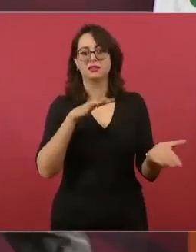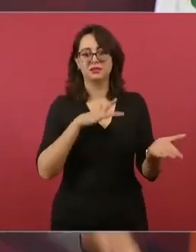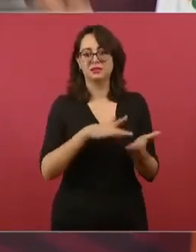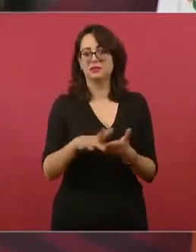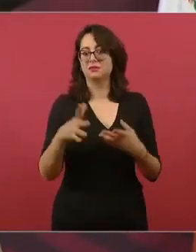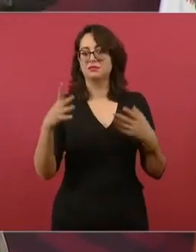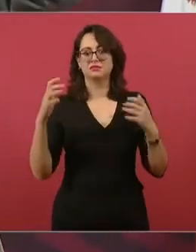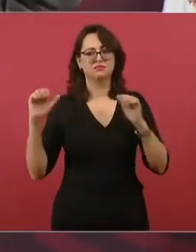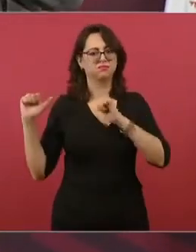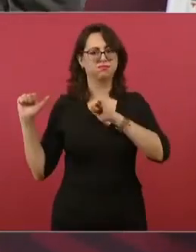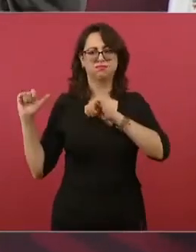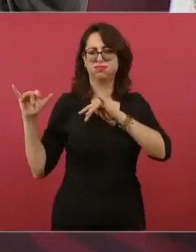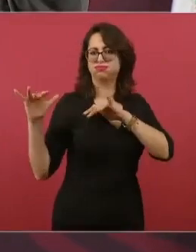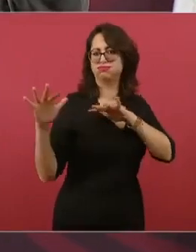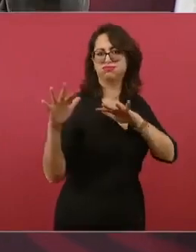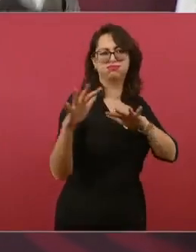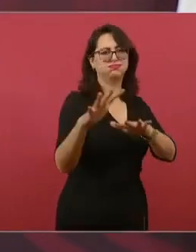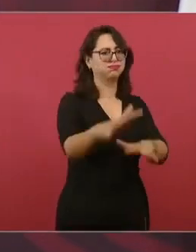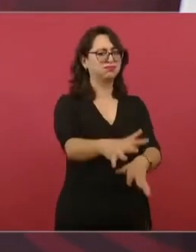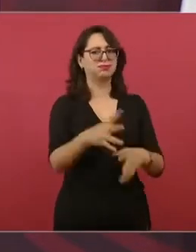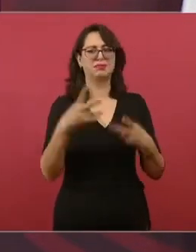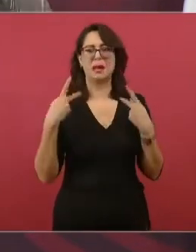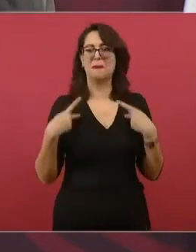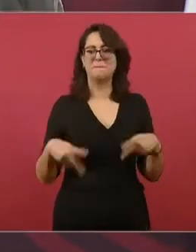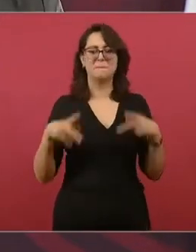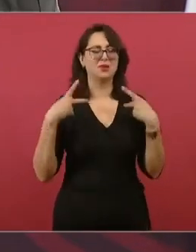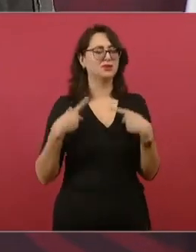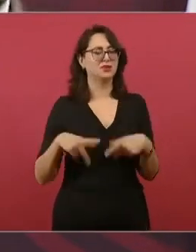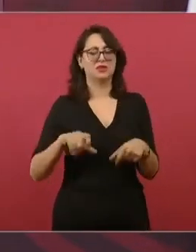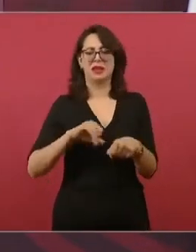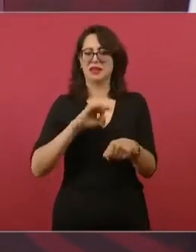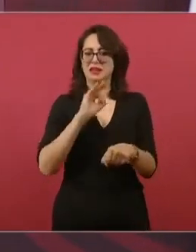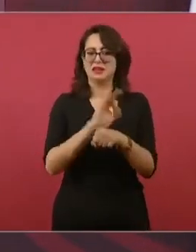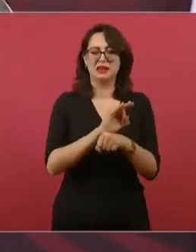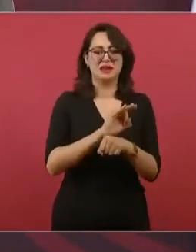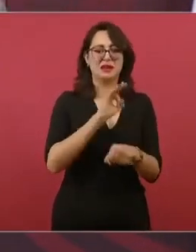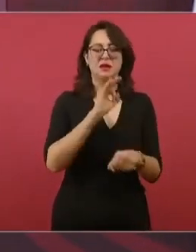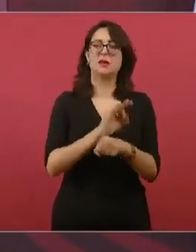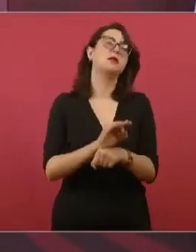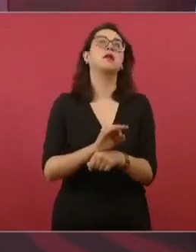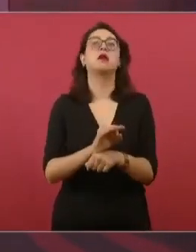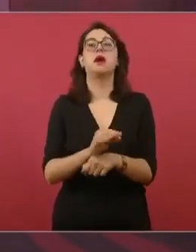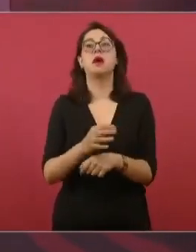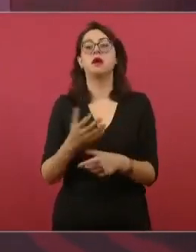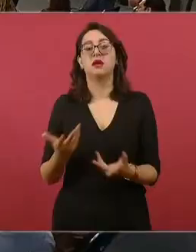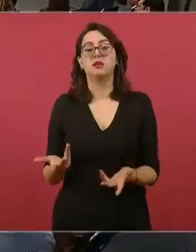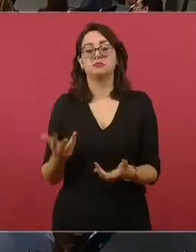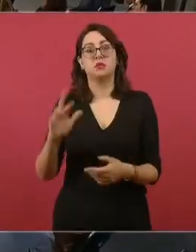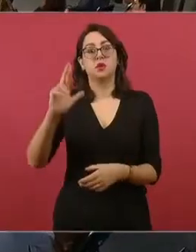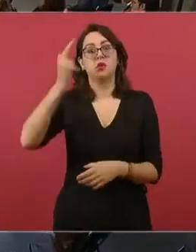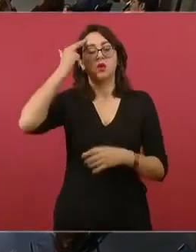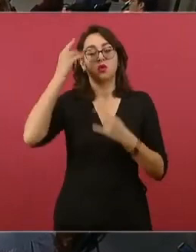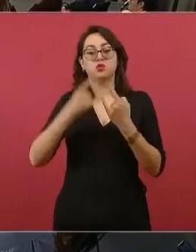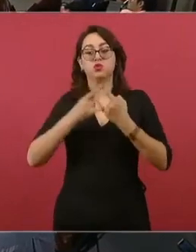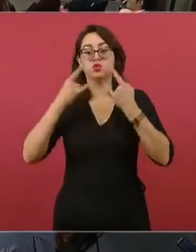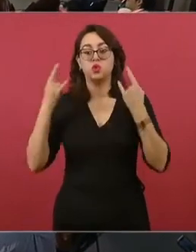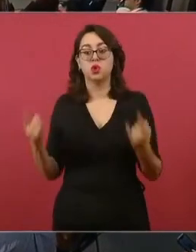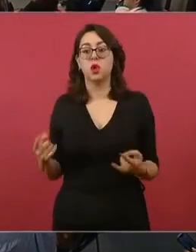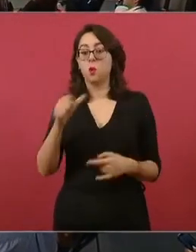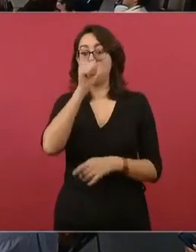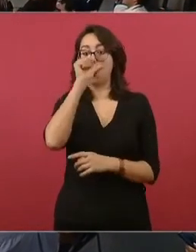fueron grandes manifestaciones, ¿no?, dos grandes manifestaciones, el regreso triunfante de Juárez y el